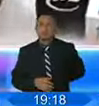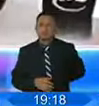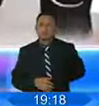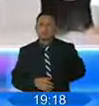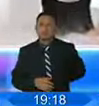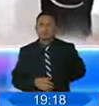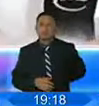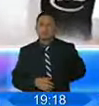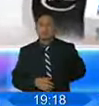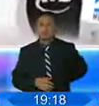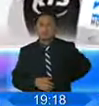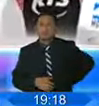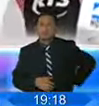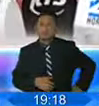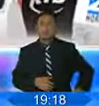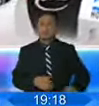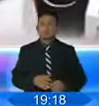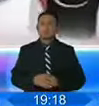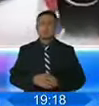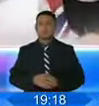estábamos.